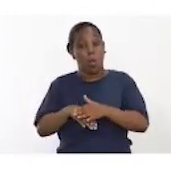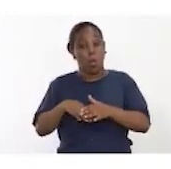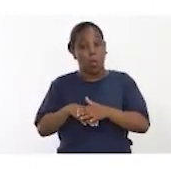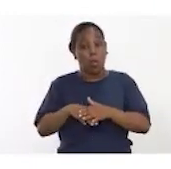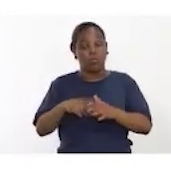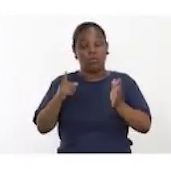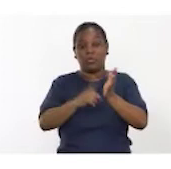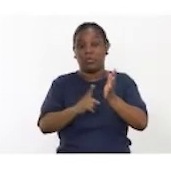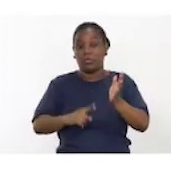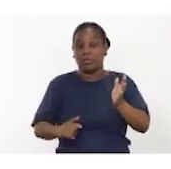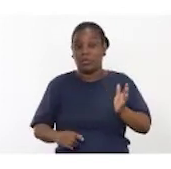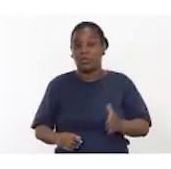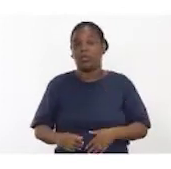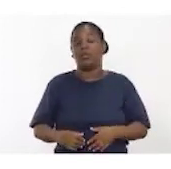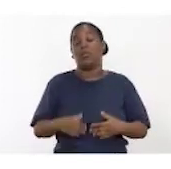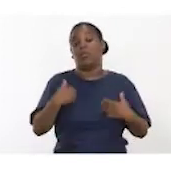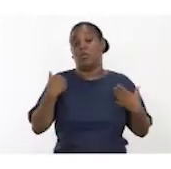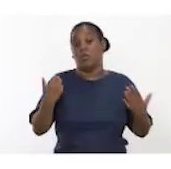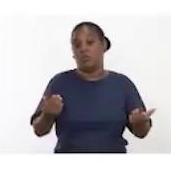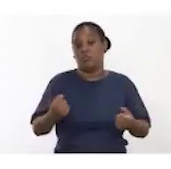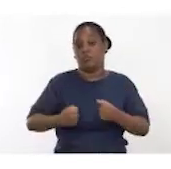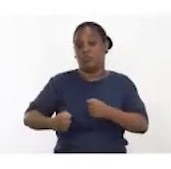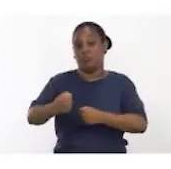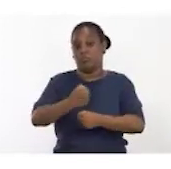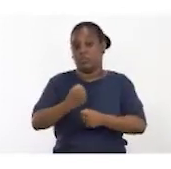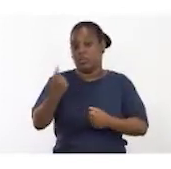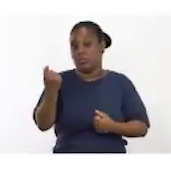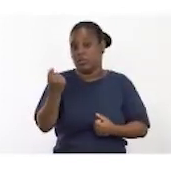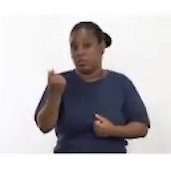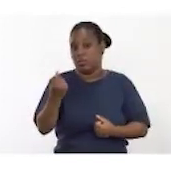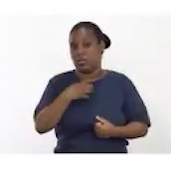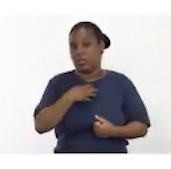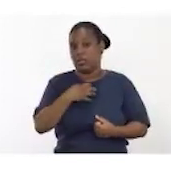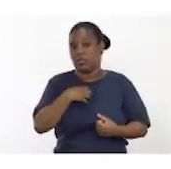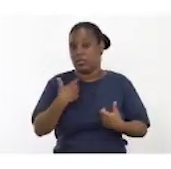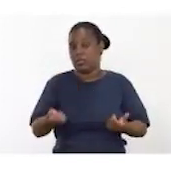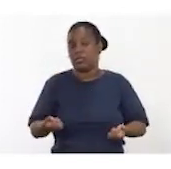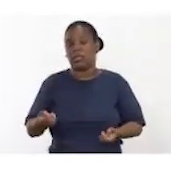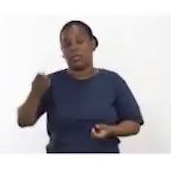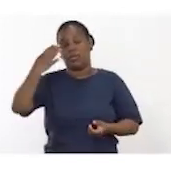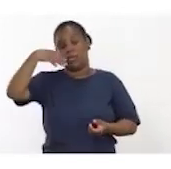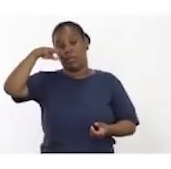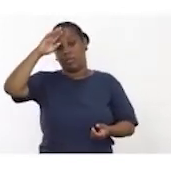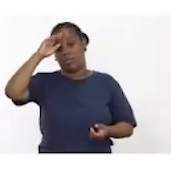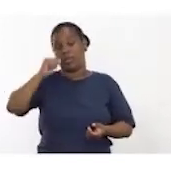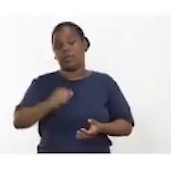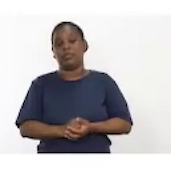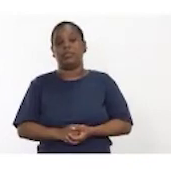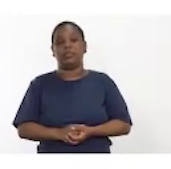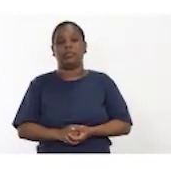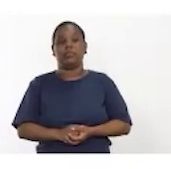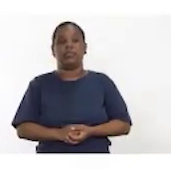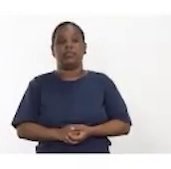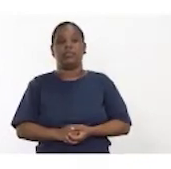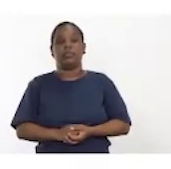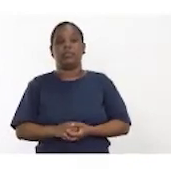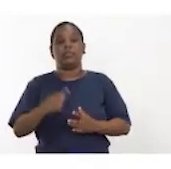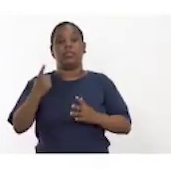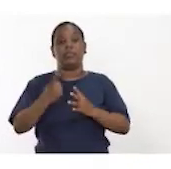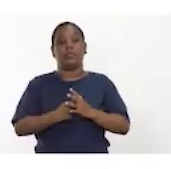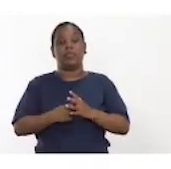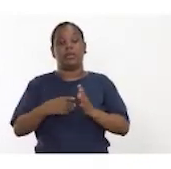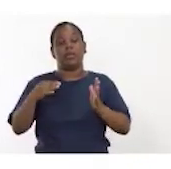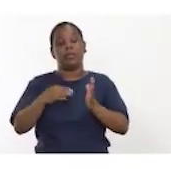energía eléctrica y las implicaciones económicas que tiene para el país